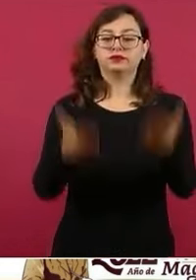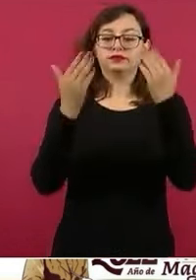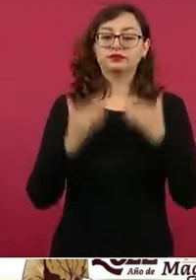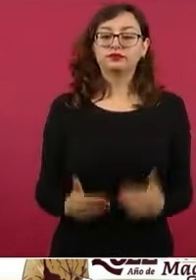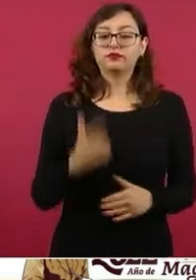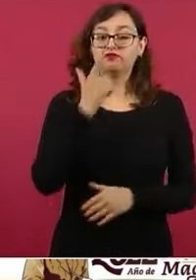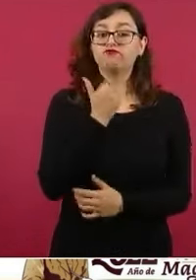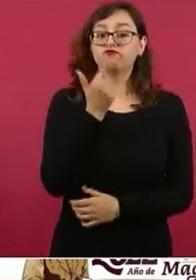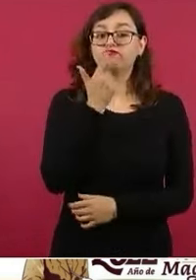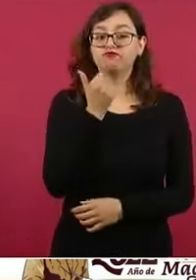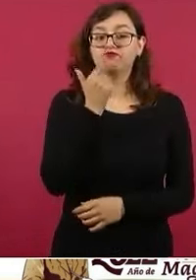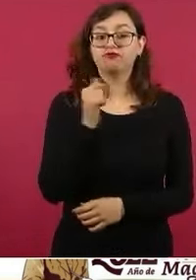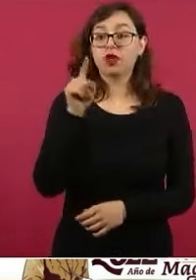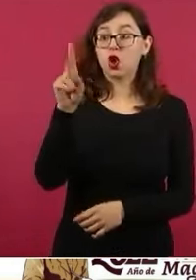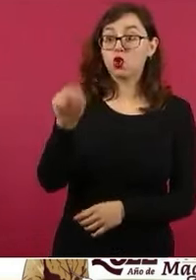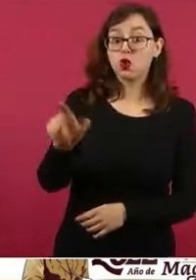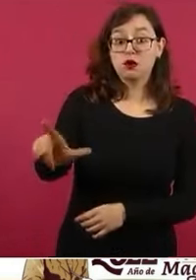más alto,